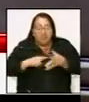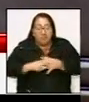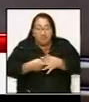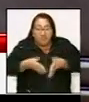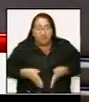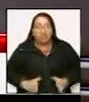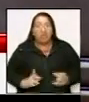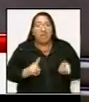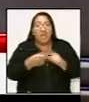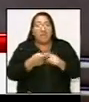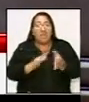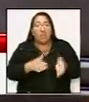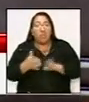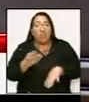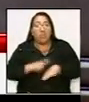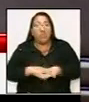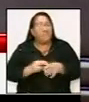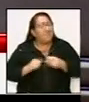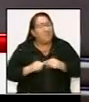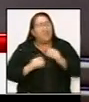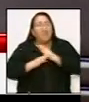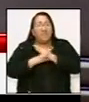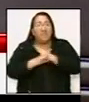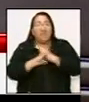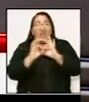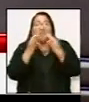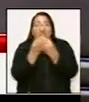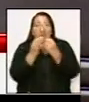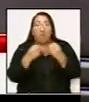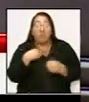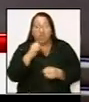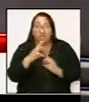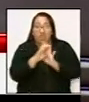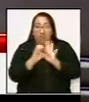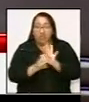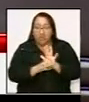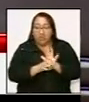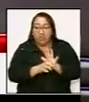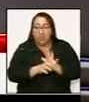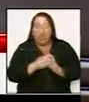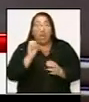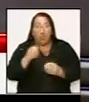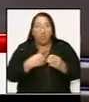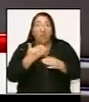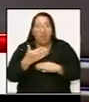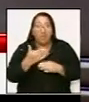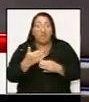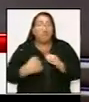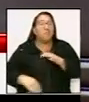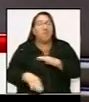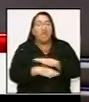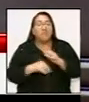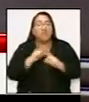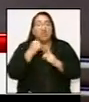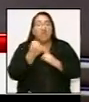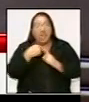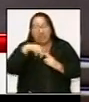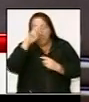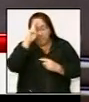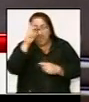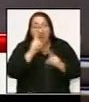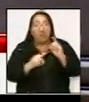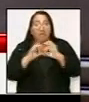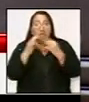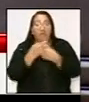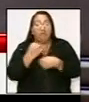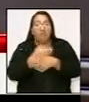natural. Seguiremos defendiendo a la familia, como dice la Constitución, como base y fundamento de la sociedad peruana, aquella